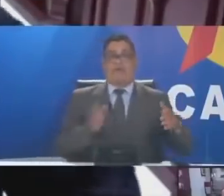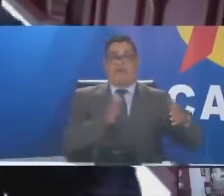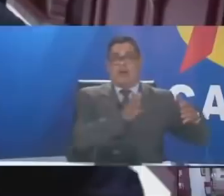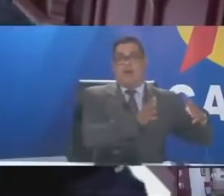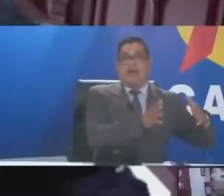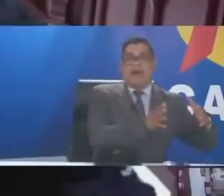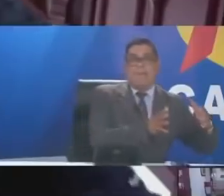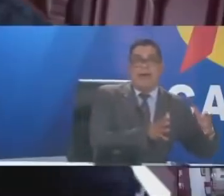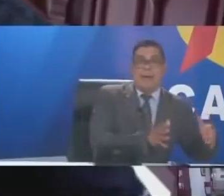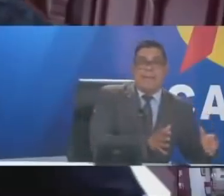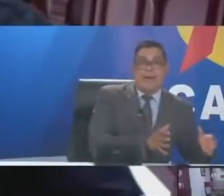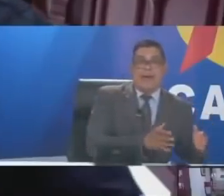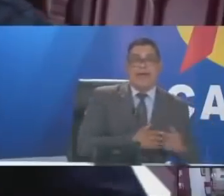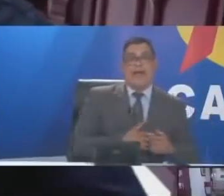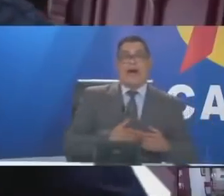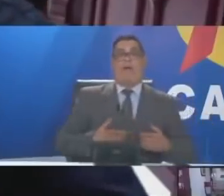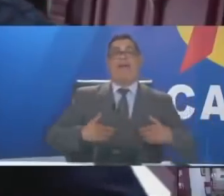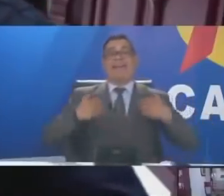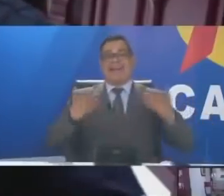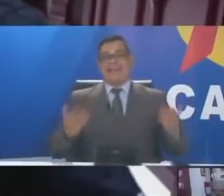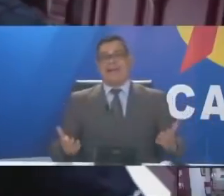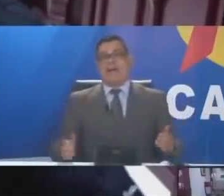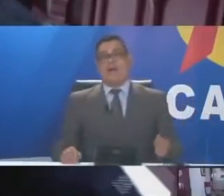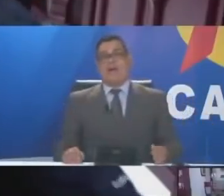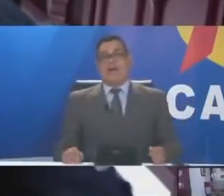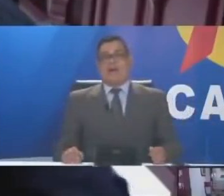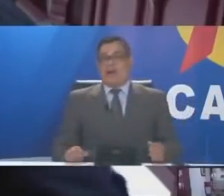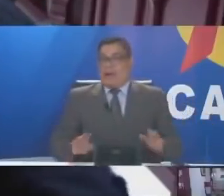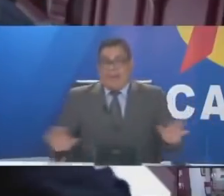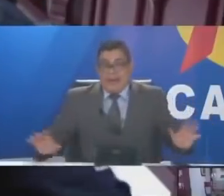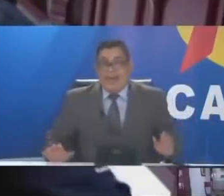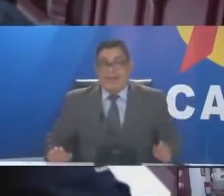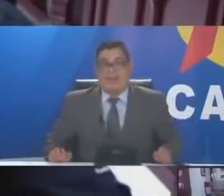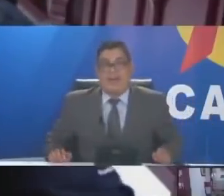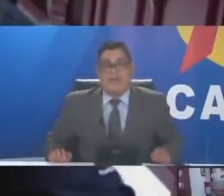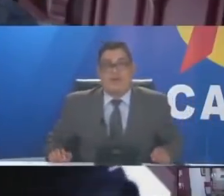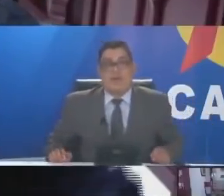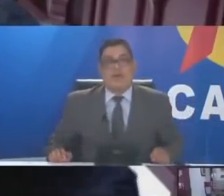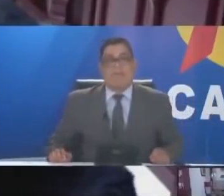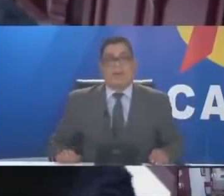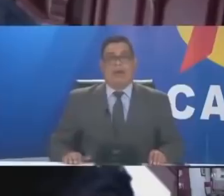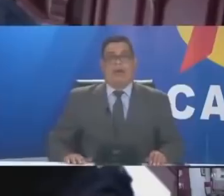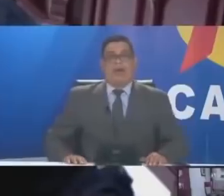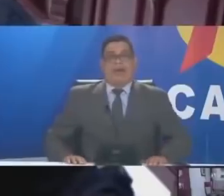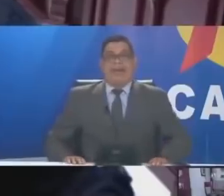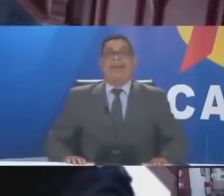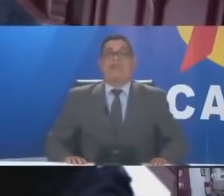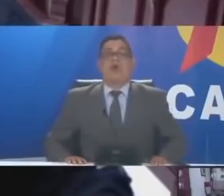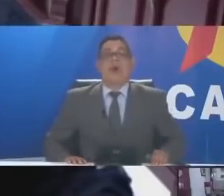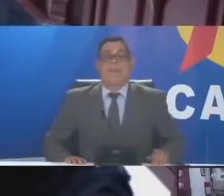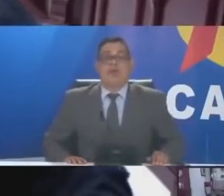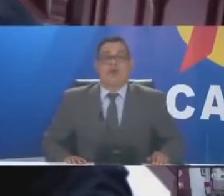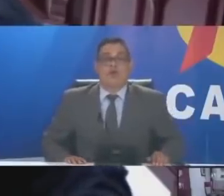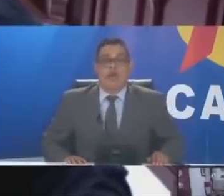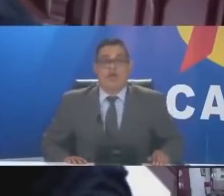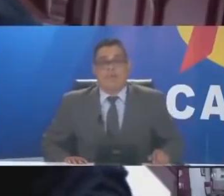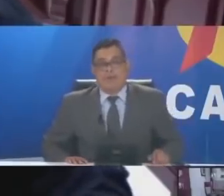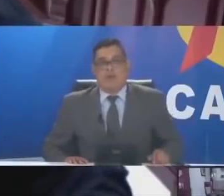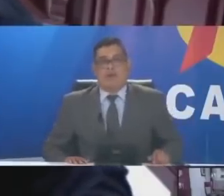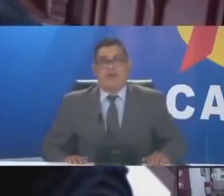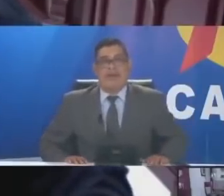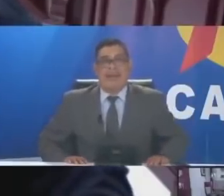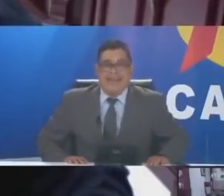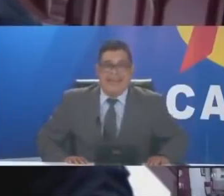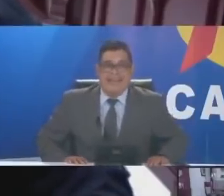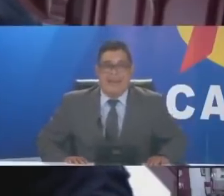templo se fueron a una capilla más pequeña ahora han regresado con las medidas de bioseguridad pero qué lección aprendió usted